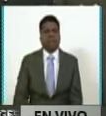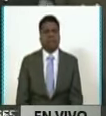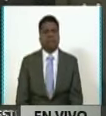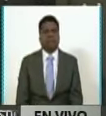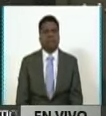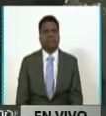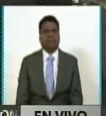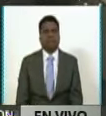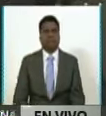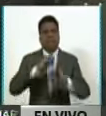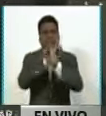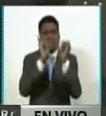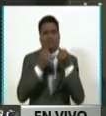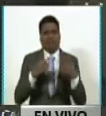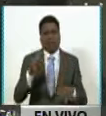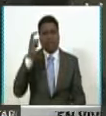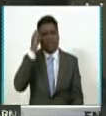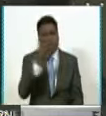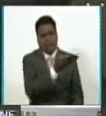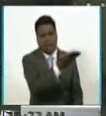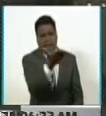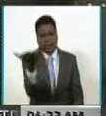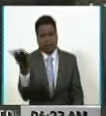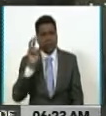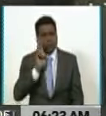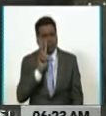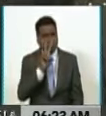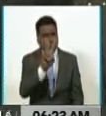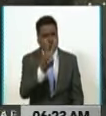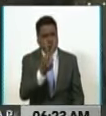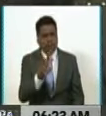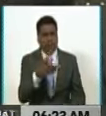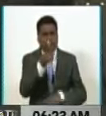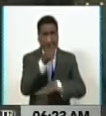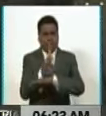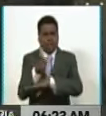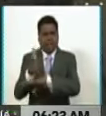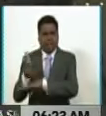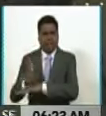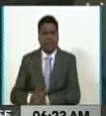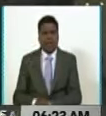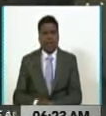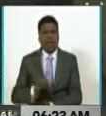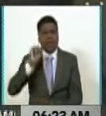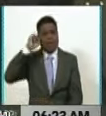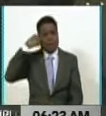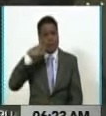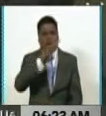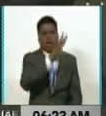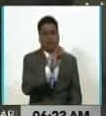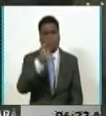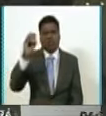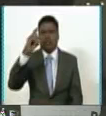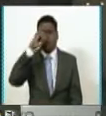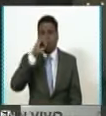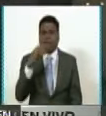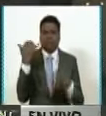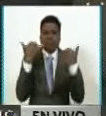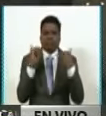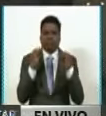¡Viva! Feliz día para todos, queridos compañeros, y nos vemos en el Paseo de los Próceres para conmemorar los 200 años